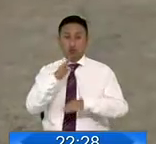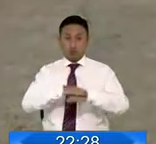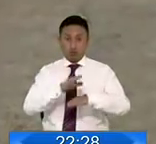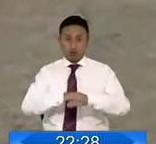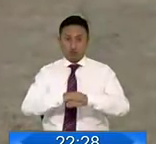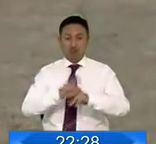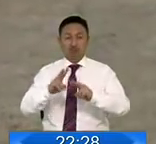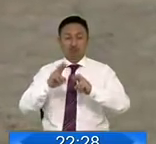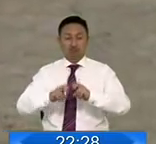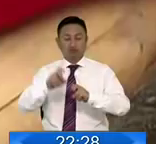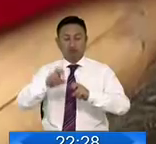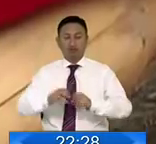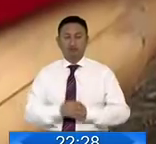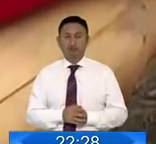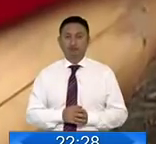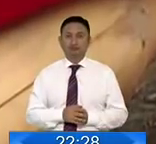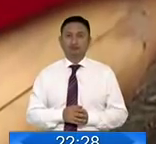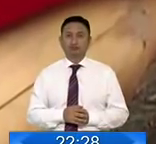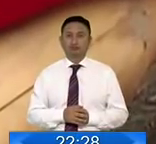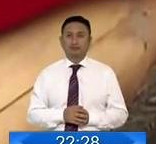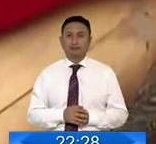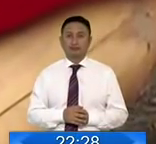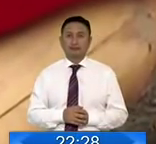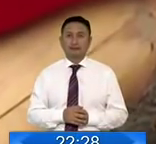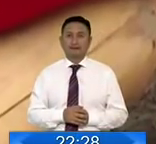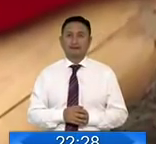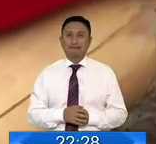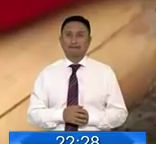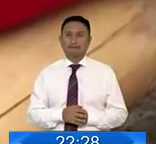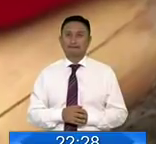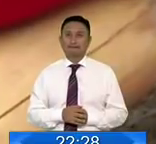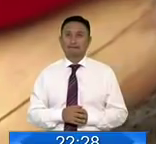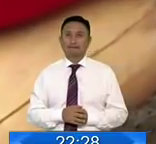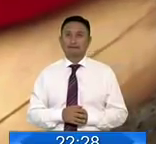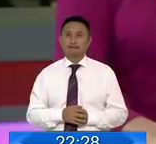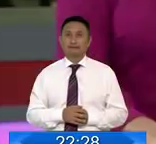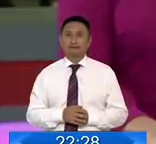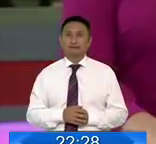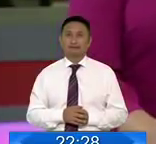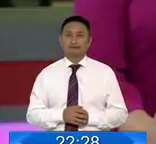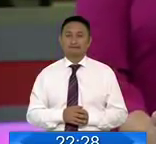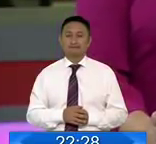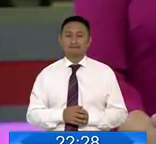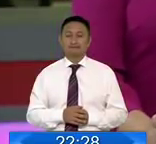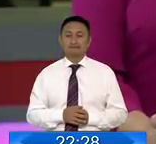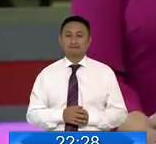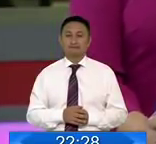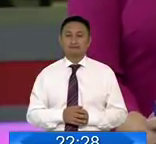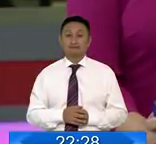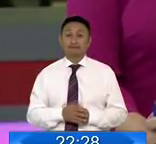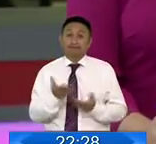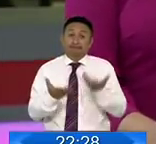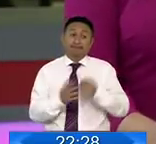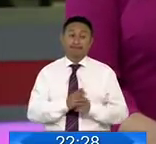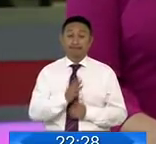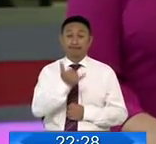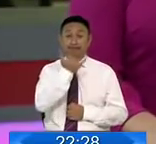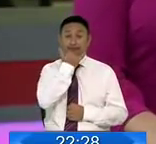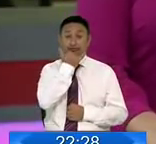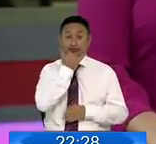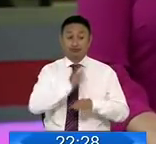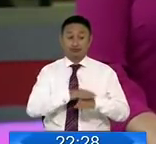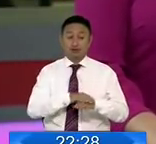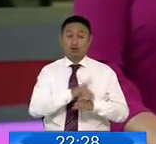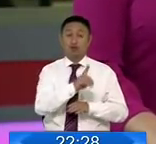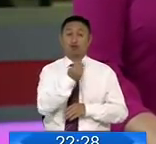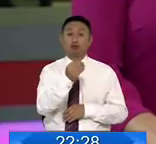peligrosos que huyeron por esa vía, informó Charlie Pisa. Una aparente equivocación habría provocado la muerte